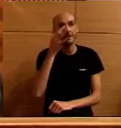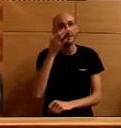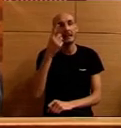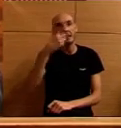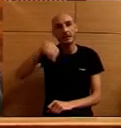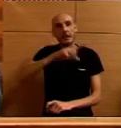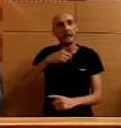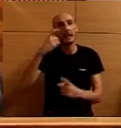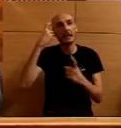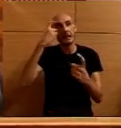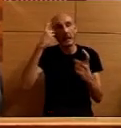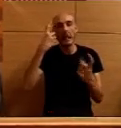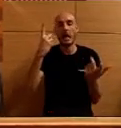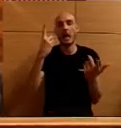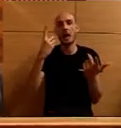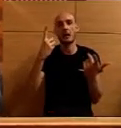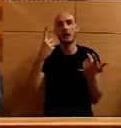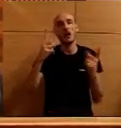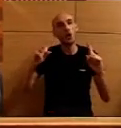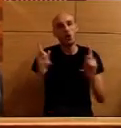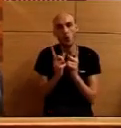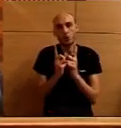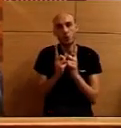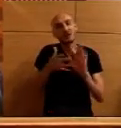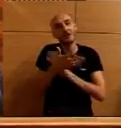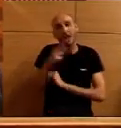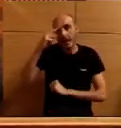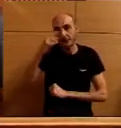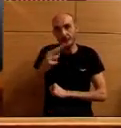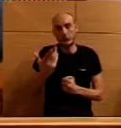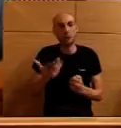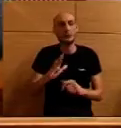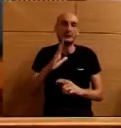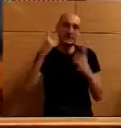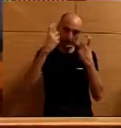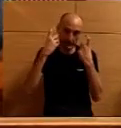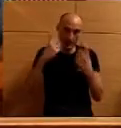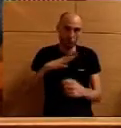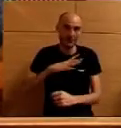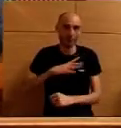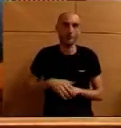Yo creo que es un signo de respeto. Vamos a ver, vamos a intentarlo. Bueno,